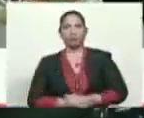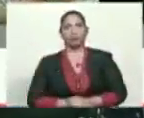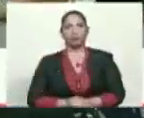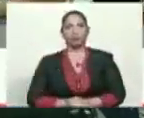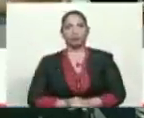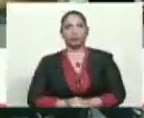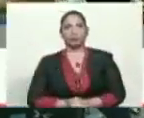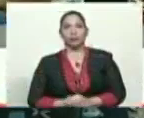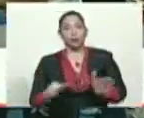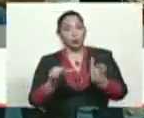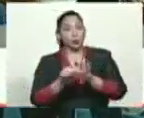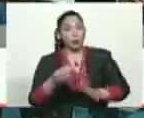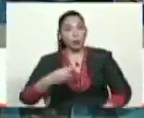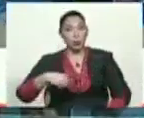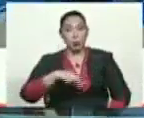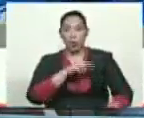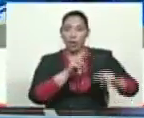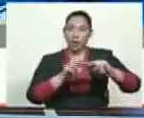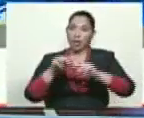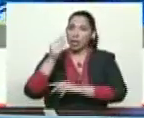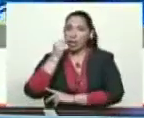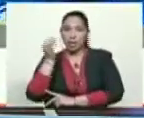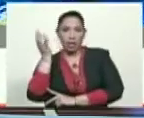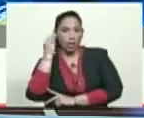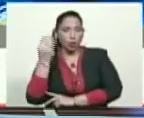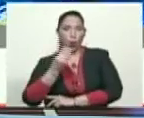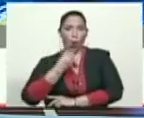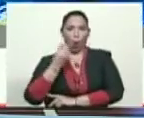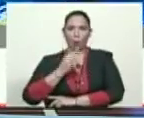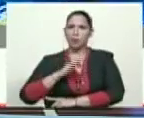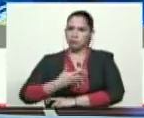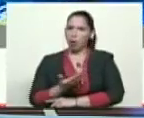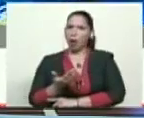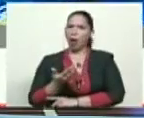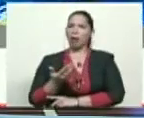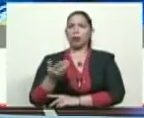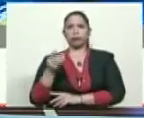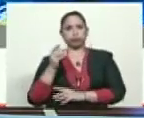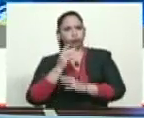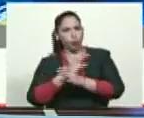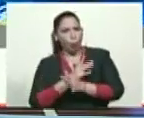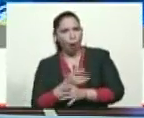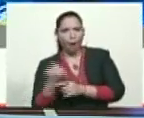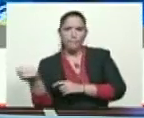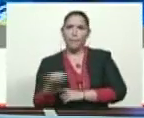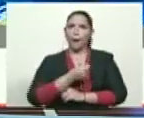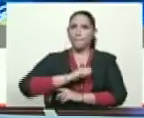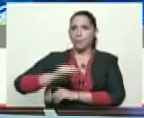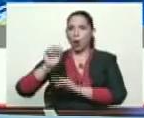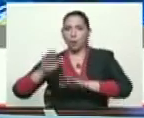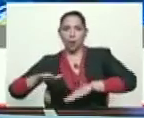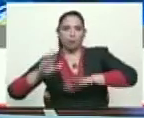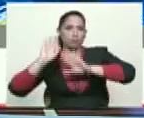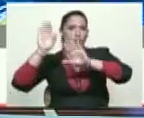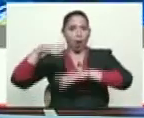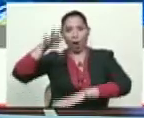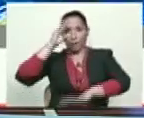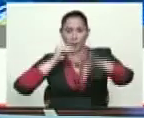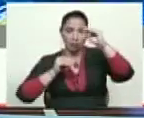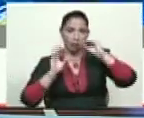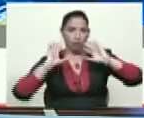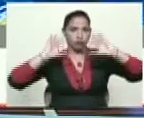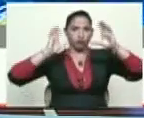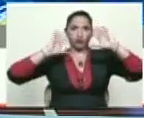donde nuestros niños niñas jóvenes puedan medir a jugar ping pong a aprender a jugar basquetbol volibol